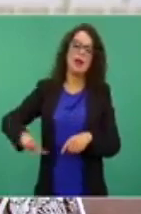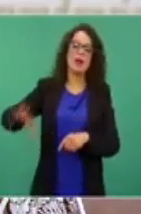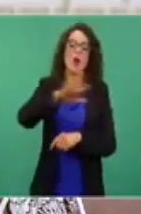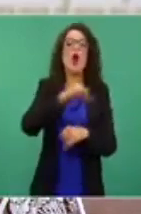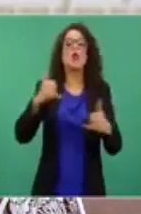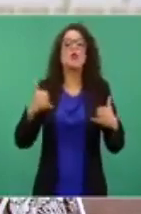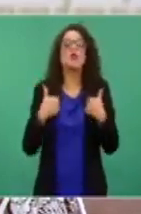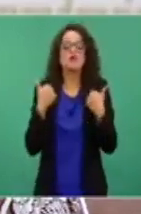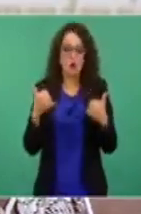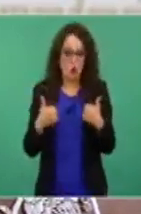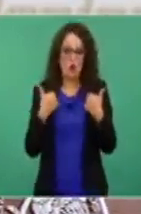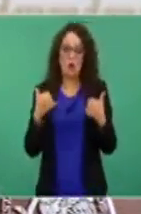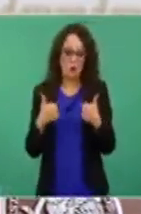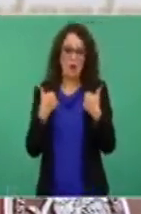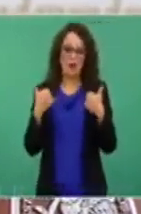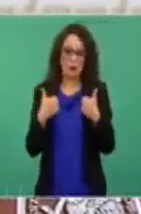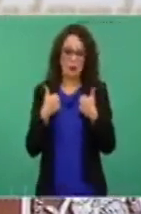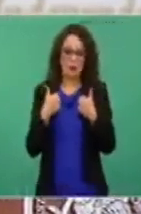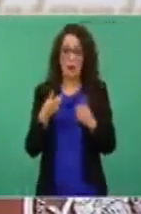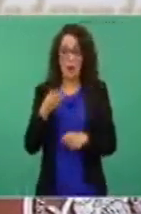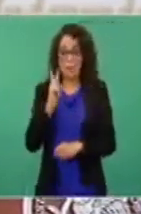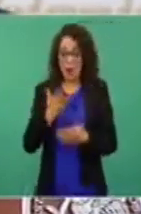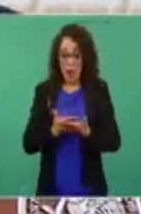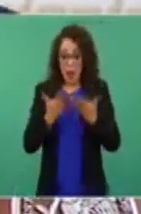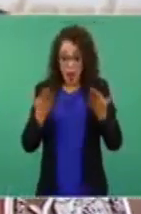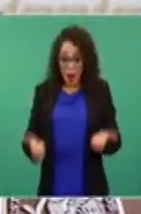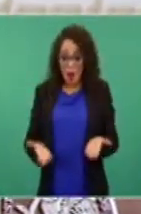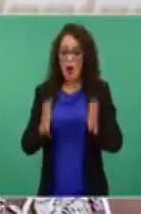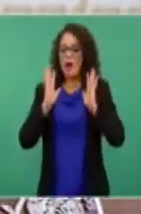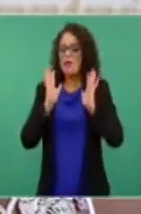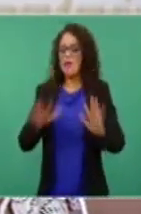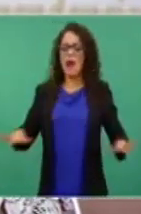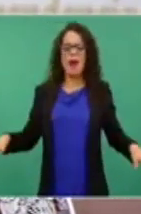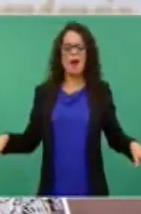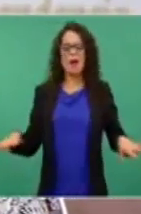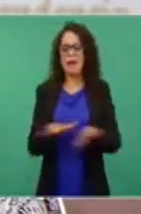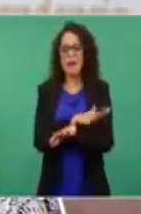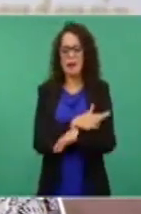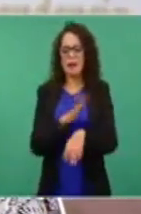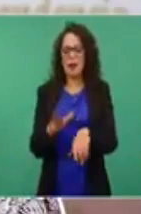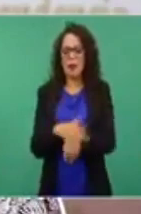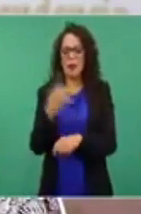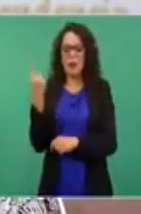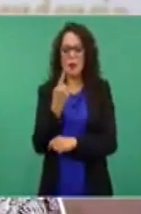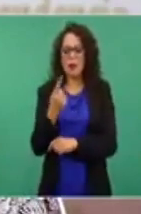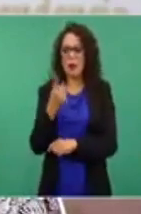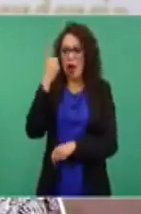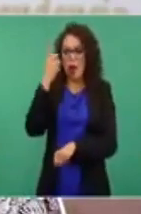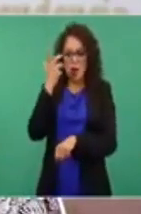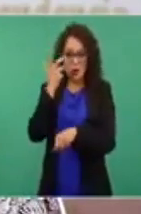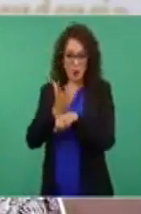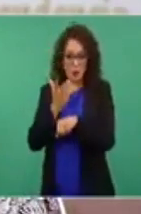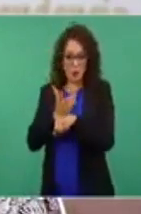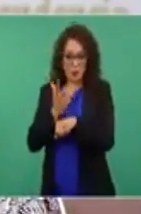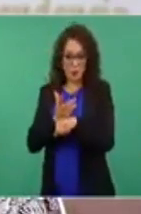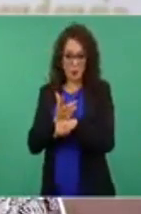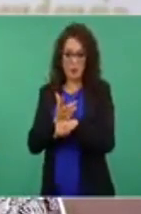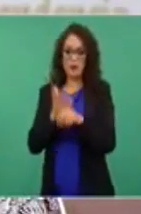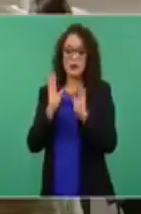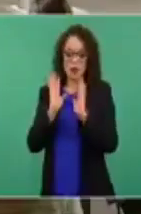Pero desde luego las cosas han cambiado porque en Estados Unidos hay más respeto